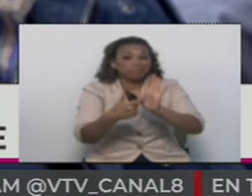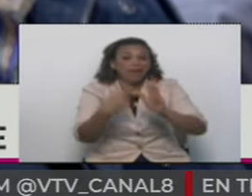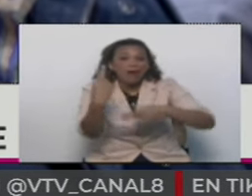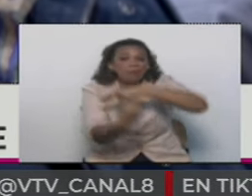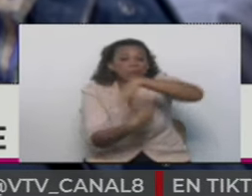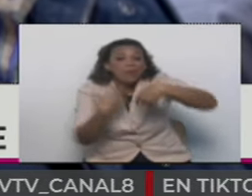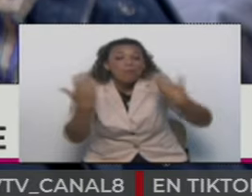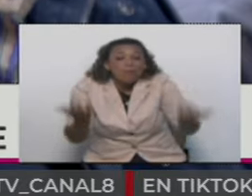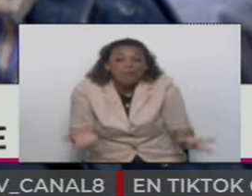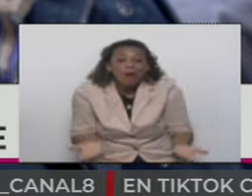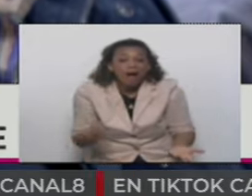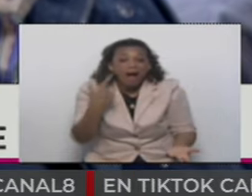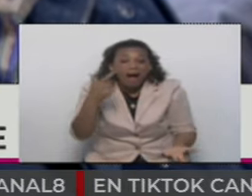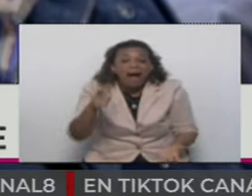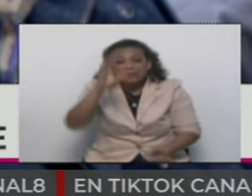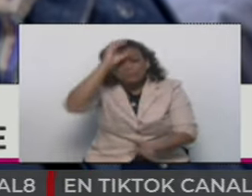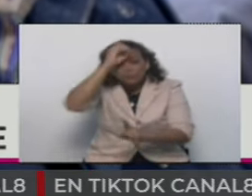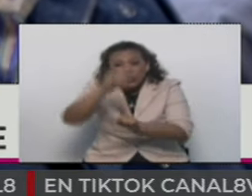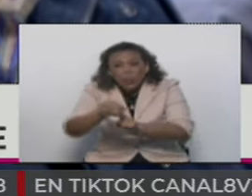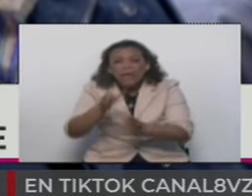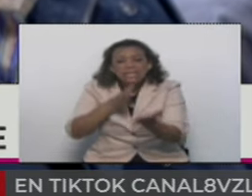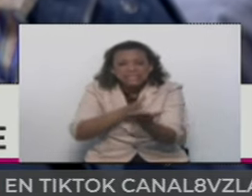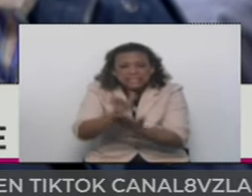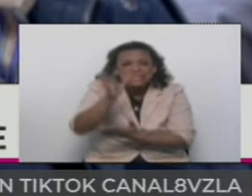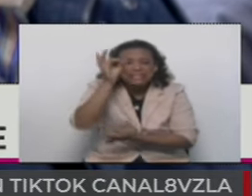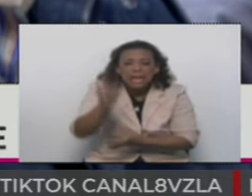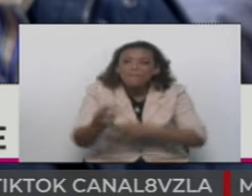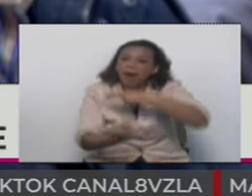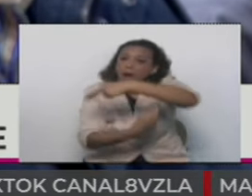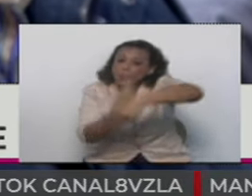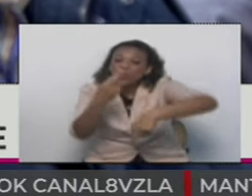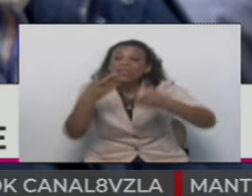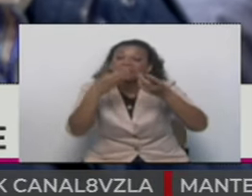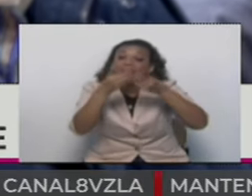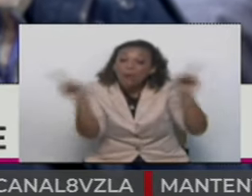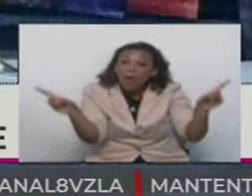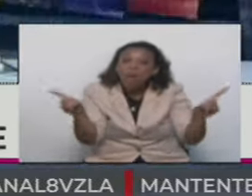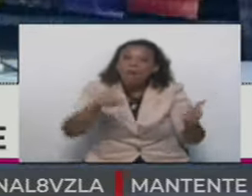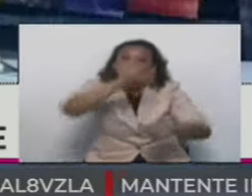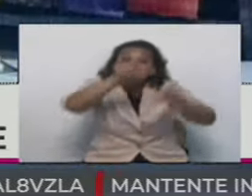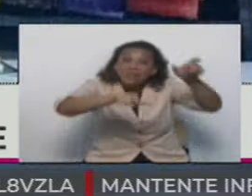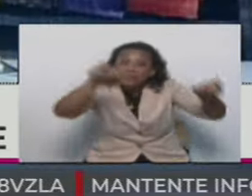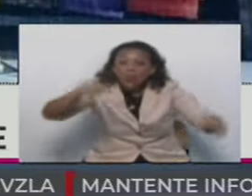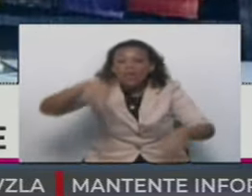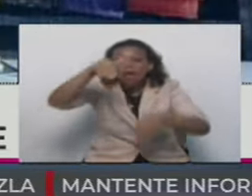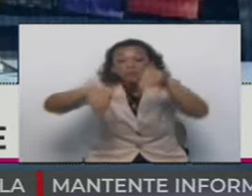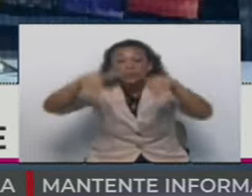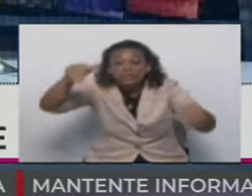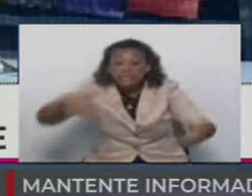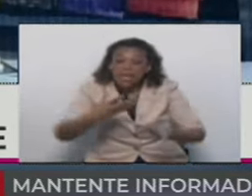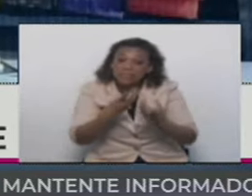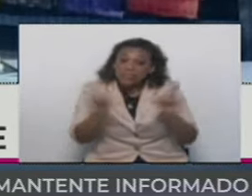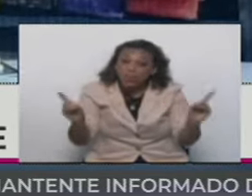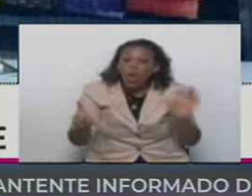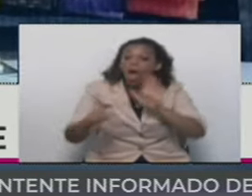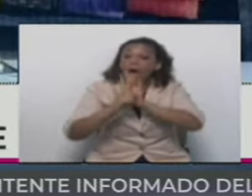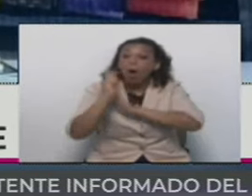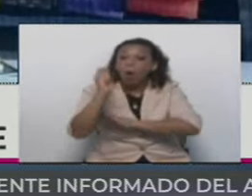revolución ha sido y es y será una revolución democrática, electoral, pacífica,